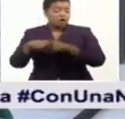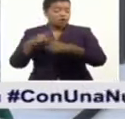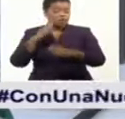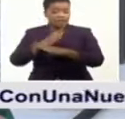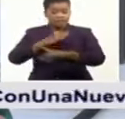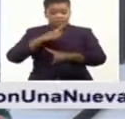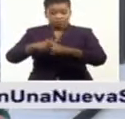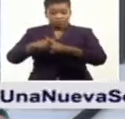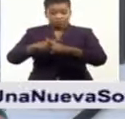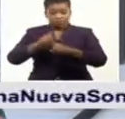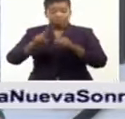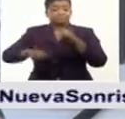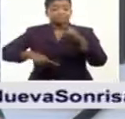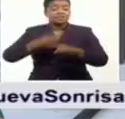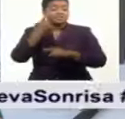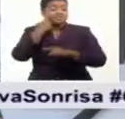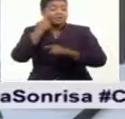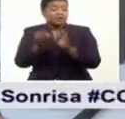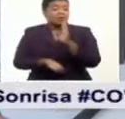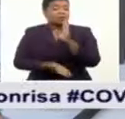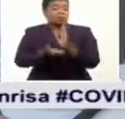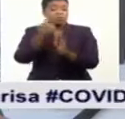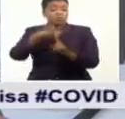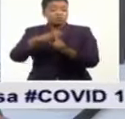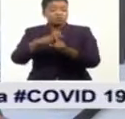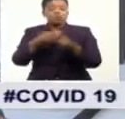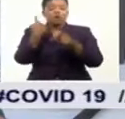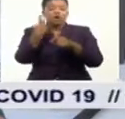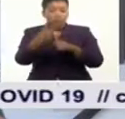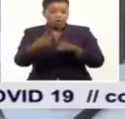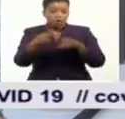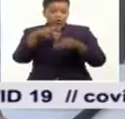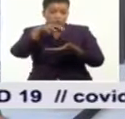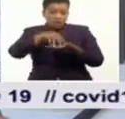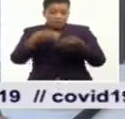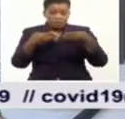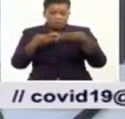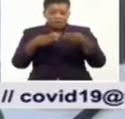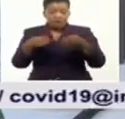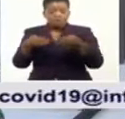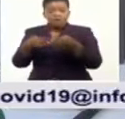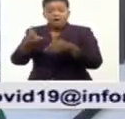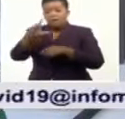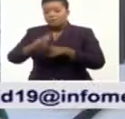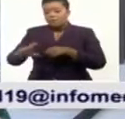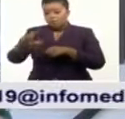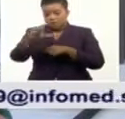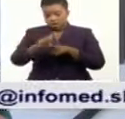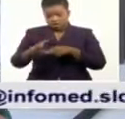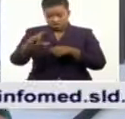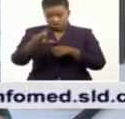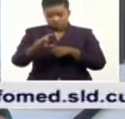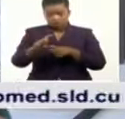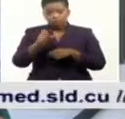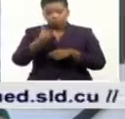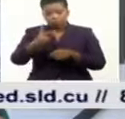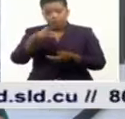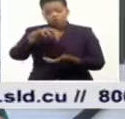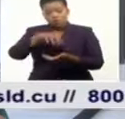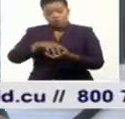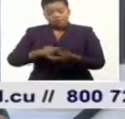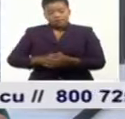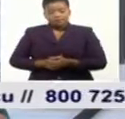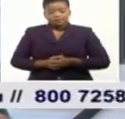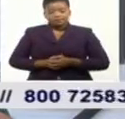casos positivos, abriremos 2 más aquí en Camagüey, que sería uno en la calle Santa Rosa y el otro en el reparto